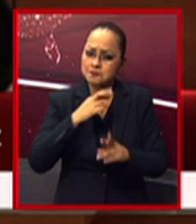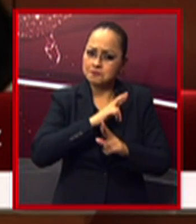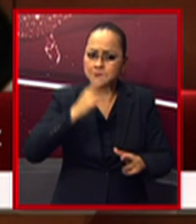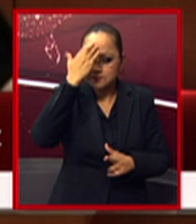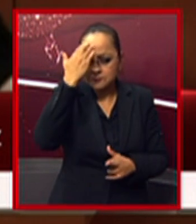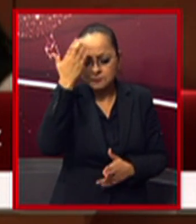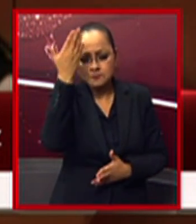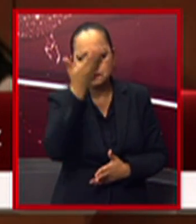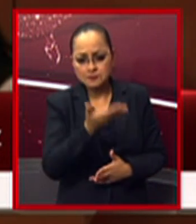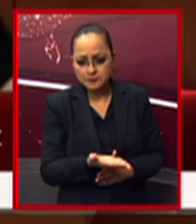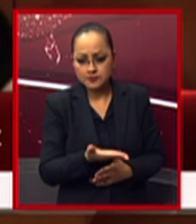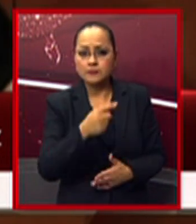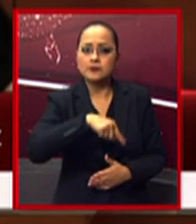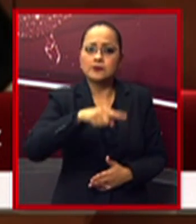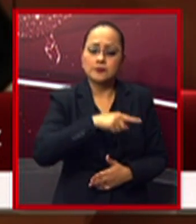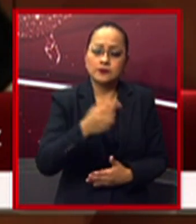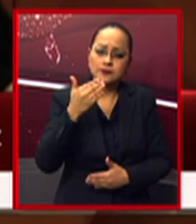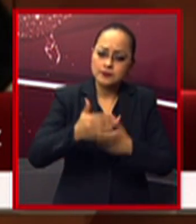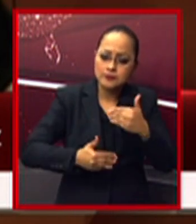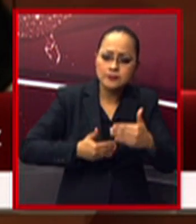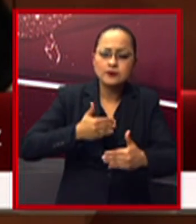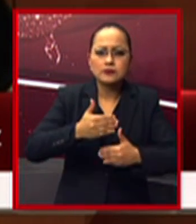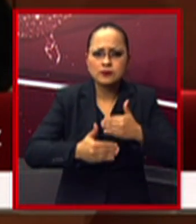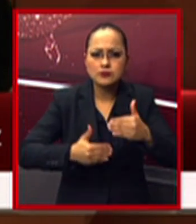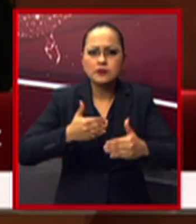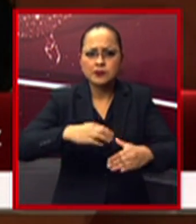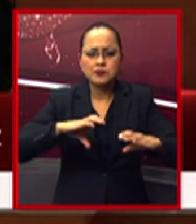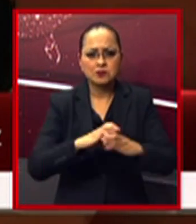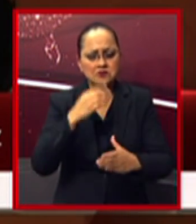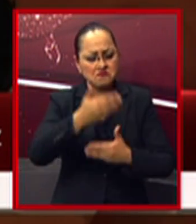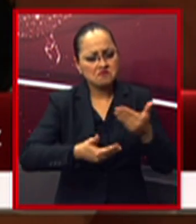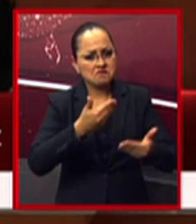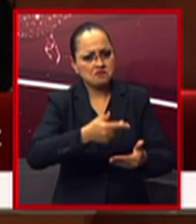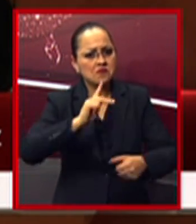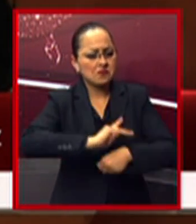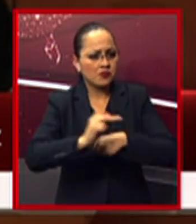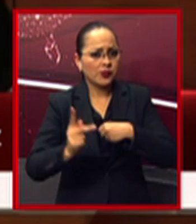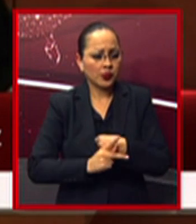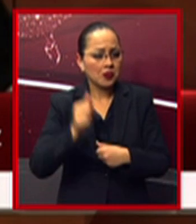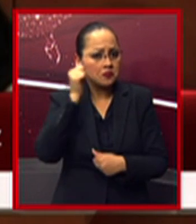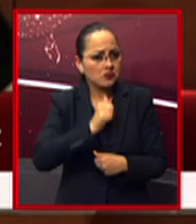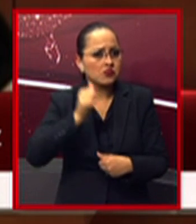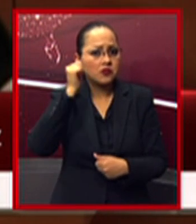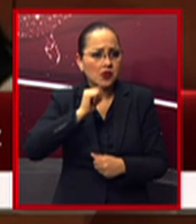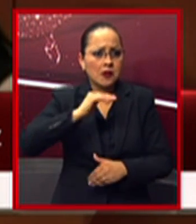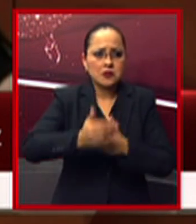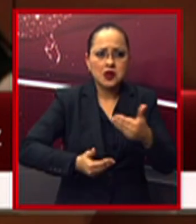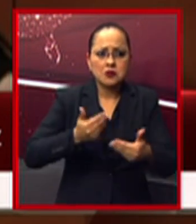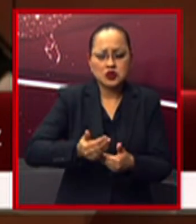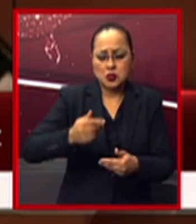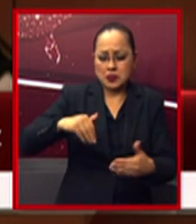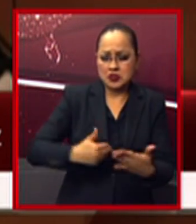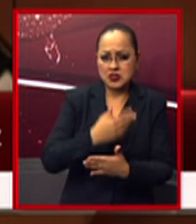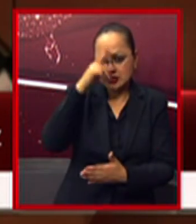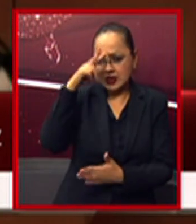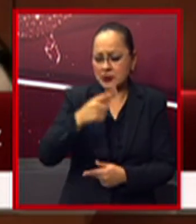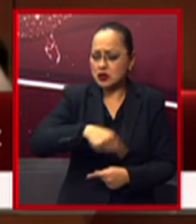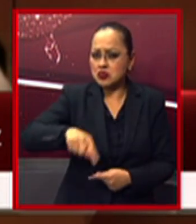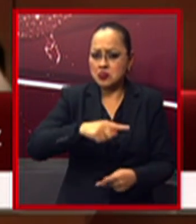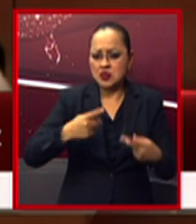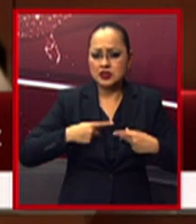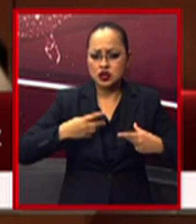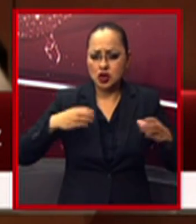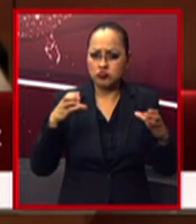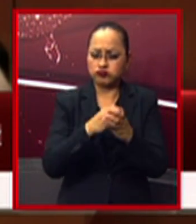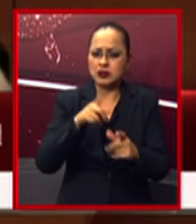Un ejército que ha venido actuando en el servicio de la patria, al servicio de México y de los mexicanos, de acuerdo